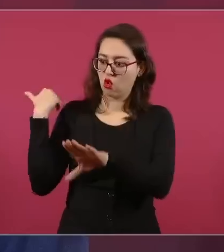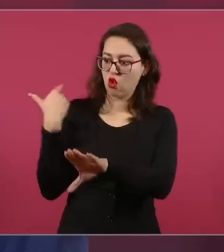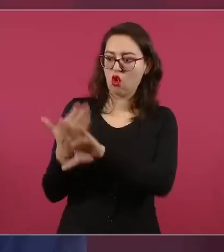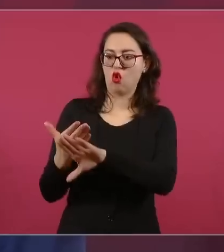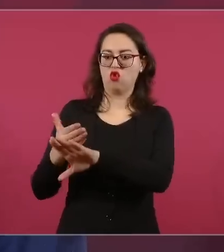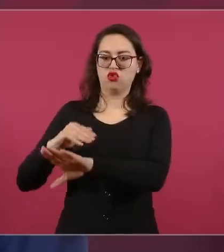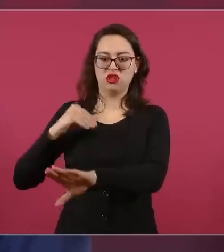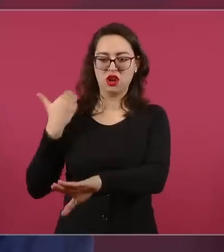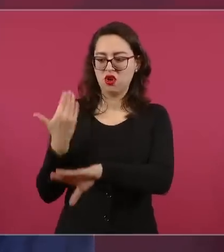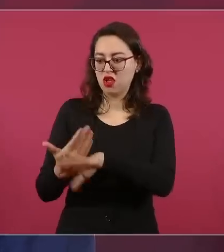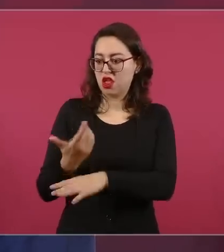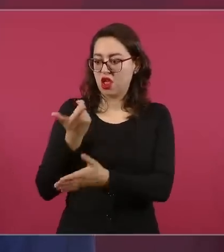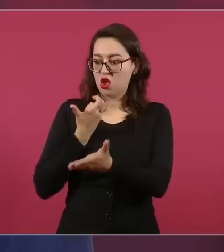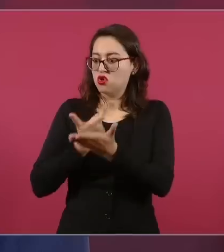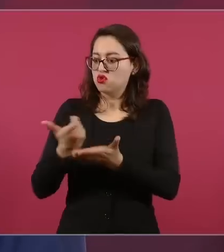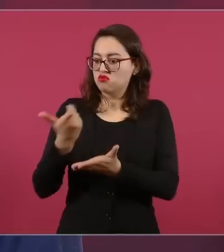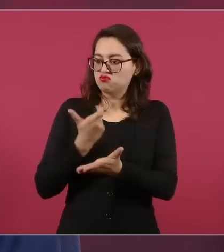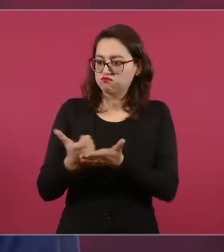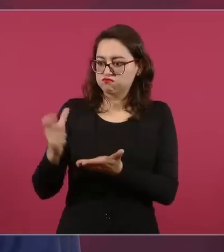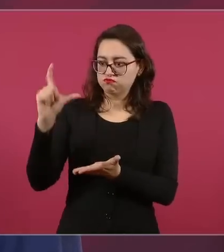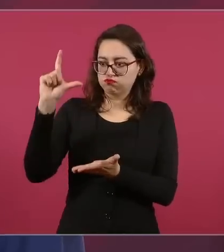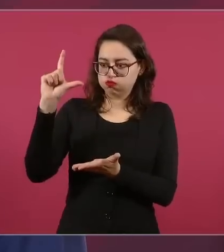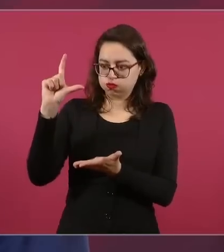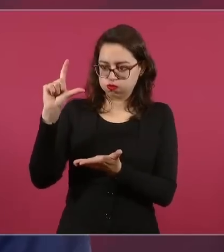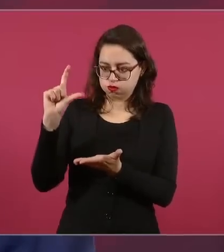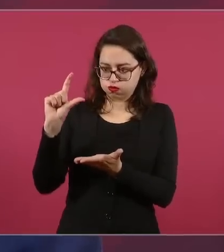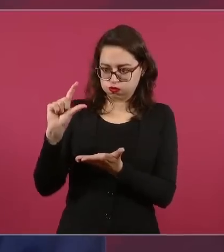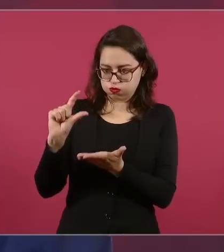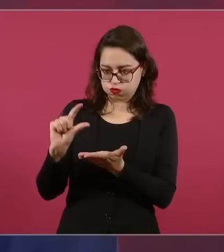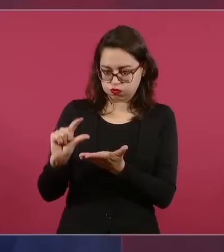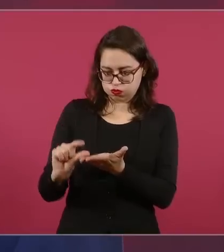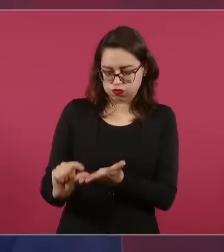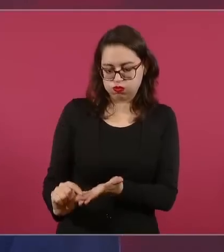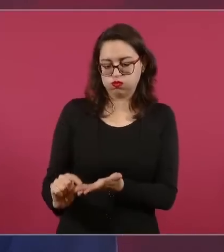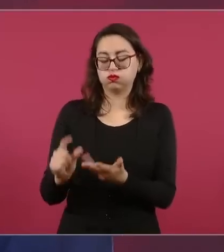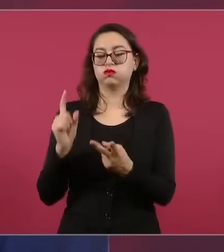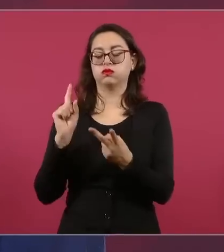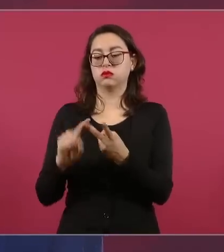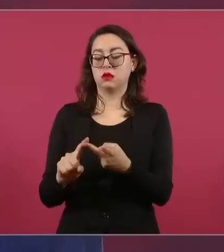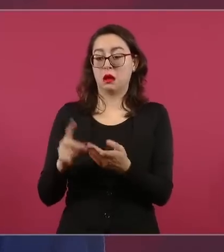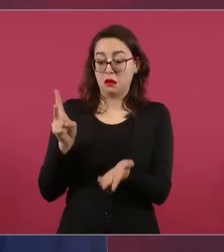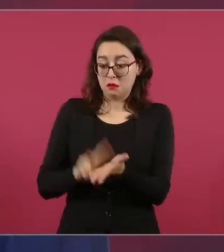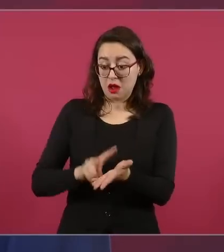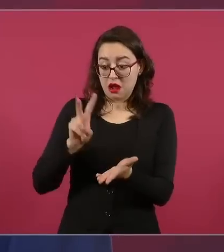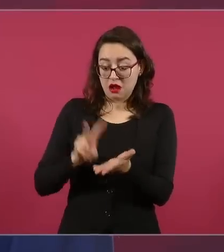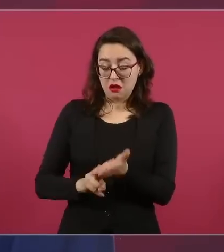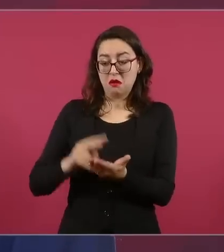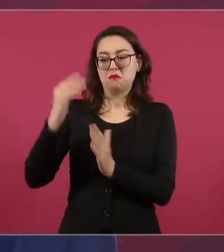fue reducción del salario en términos reales, pérdida del poder adquisitivo del salario,